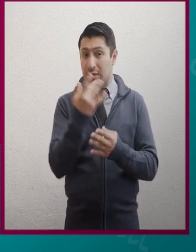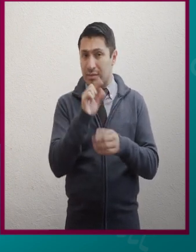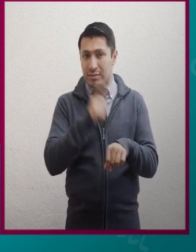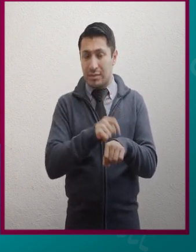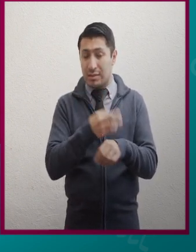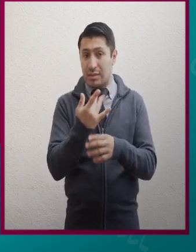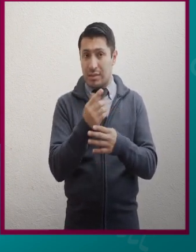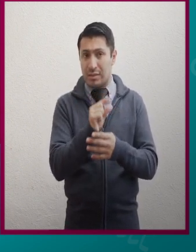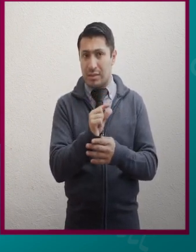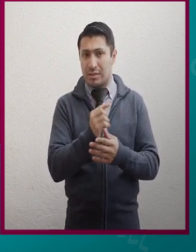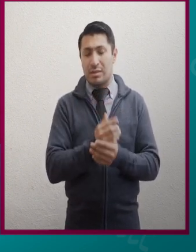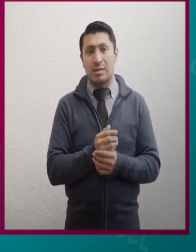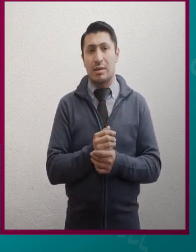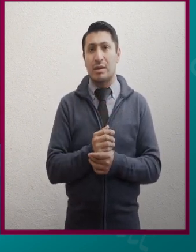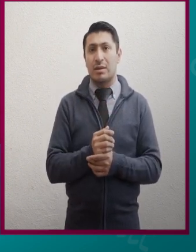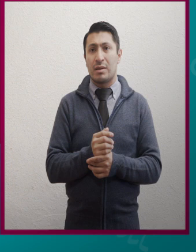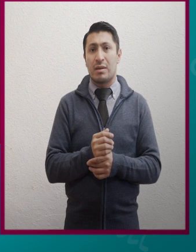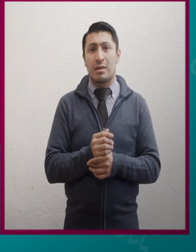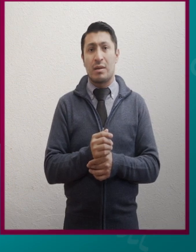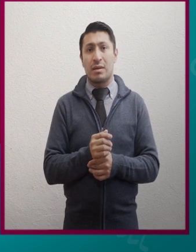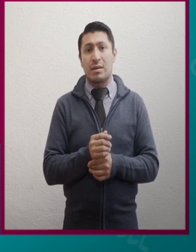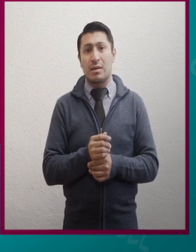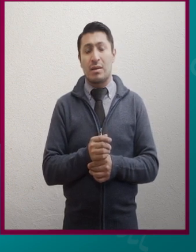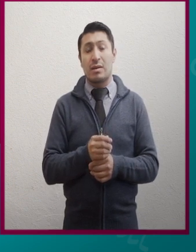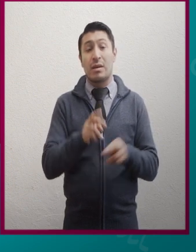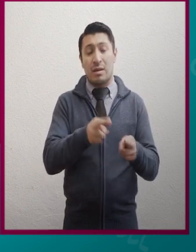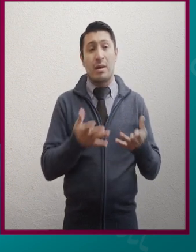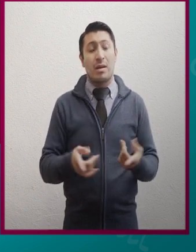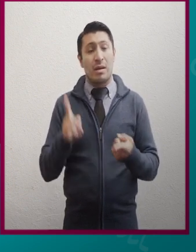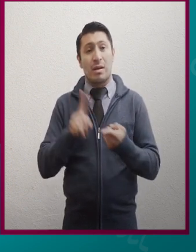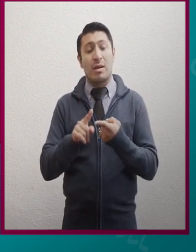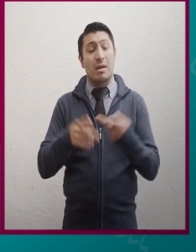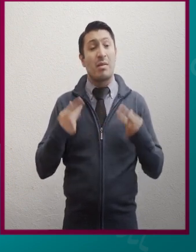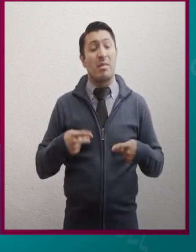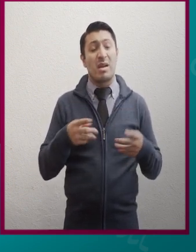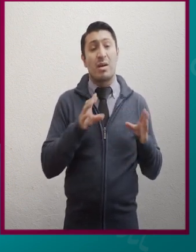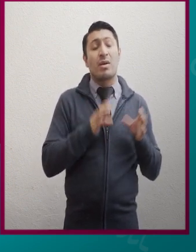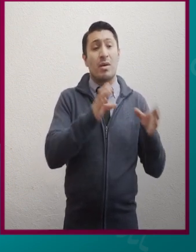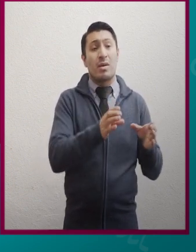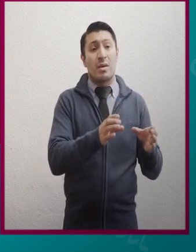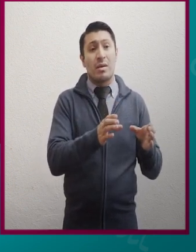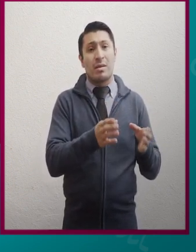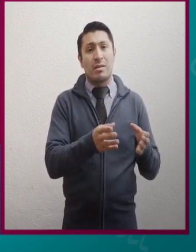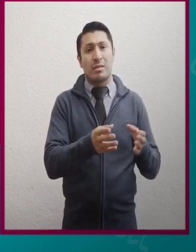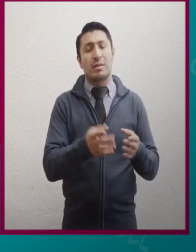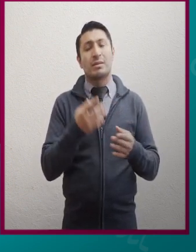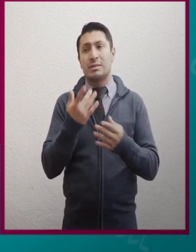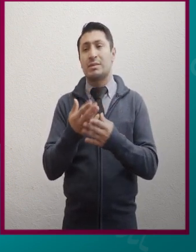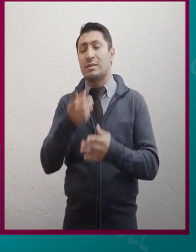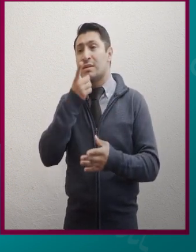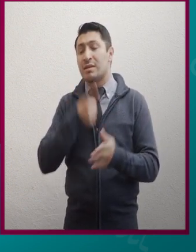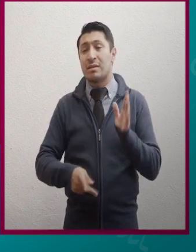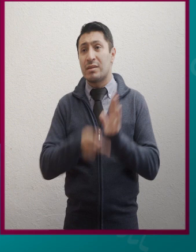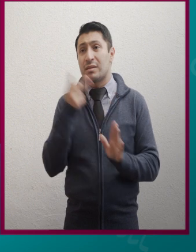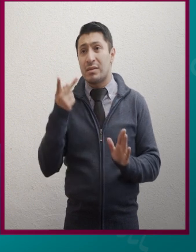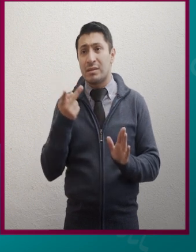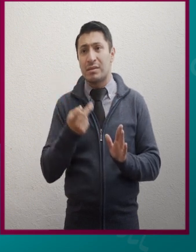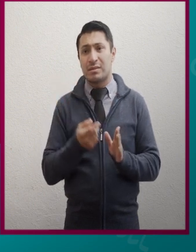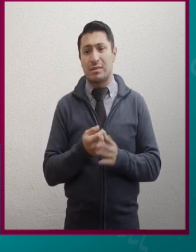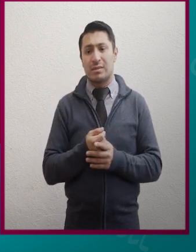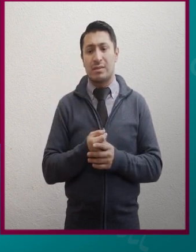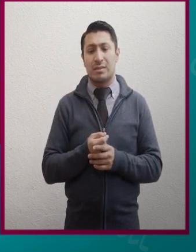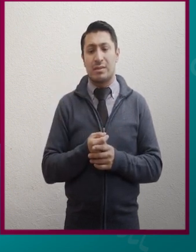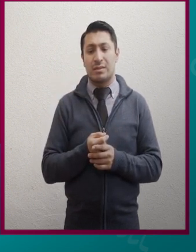Vale, Salvamar, recibido. Vale, de acuerdo, me retiro. Sí, Salvamar, recibido. Ya hemos